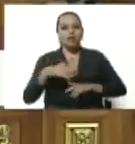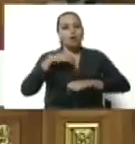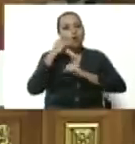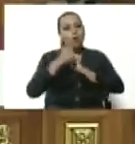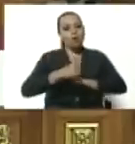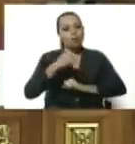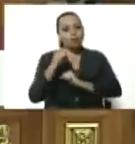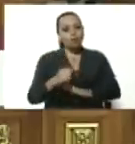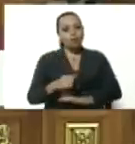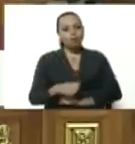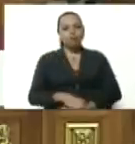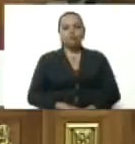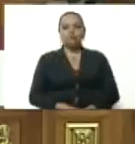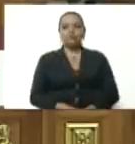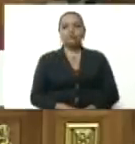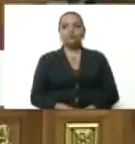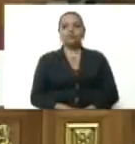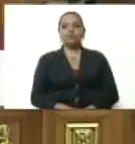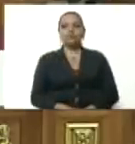es oro.